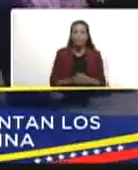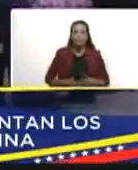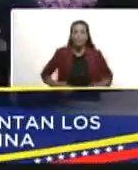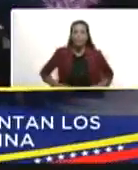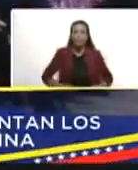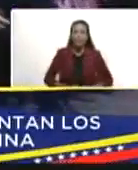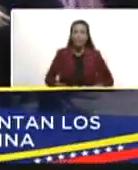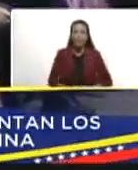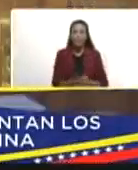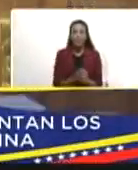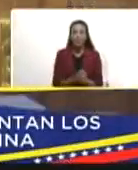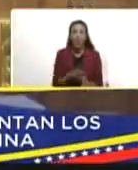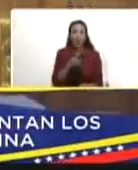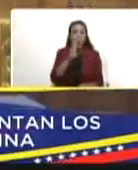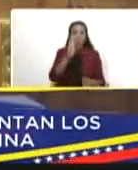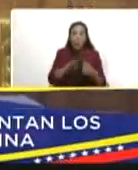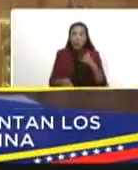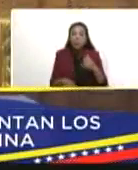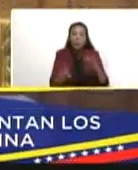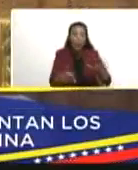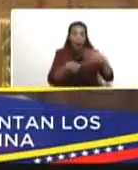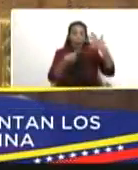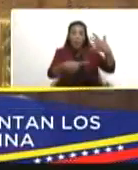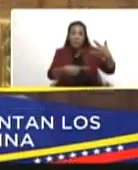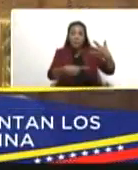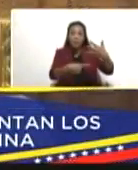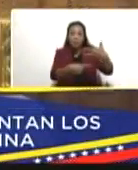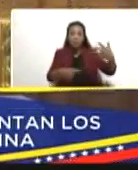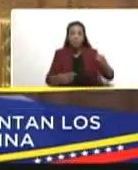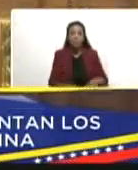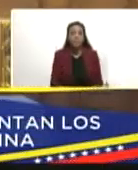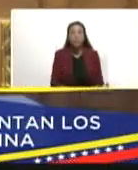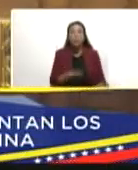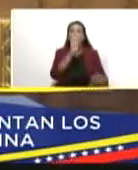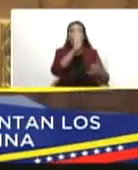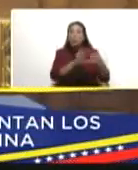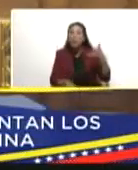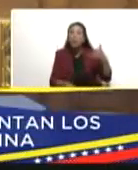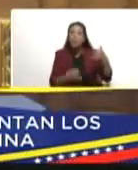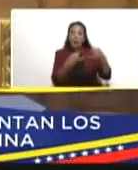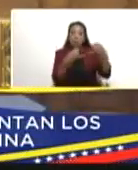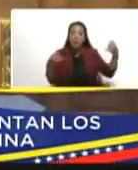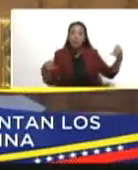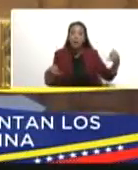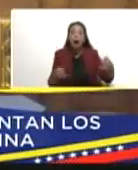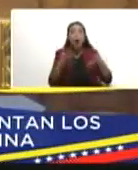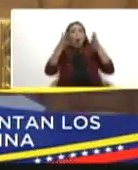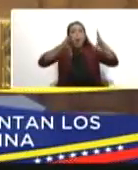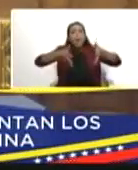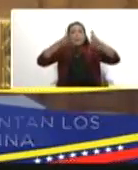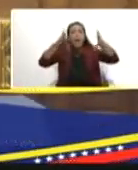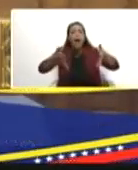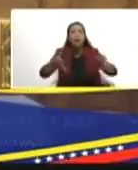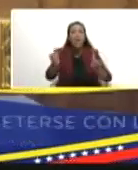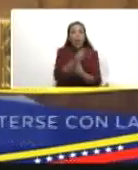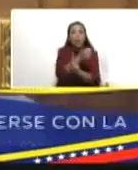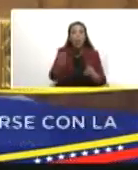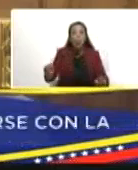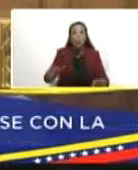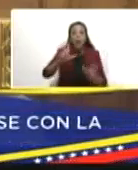Palestina nuestra última línea de acción estuvo orientada la lucha contra